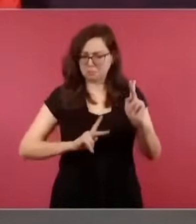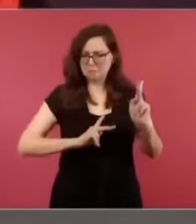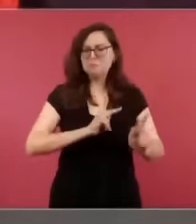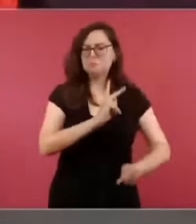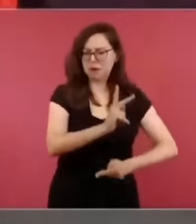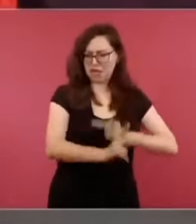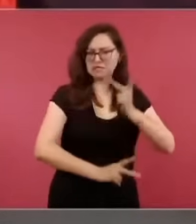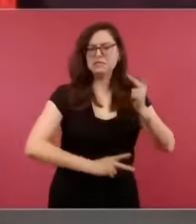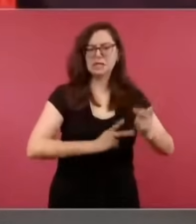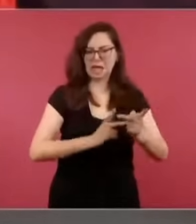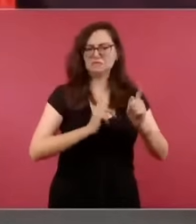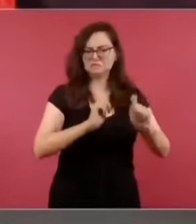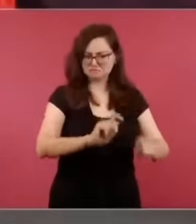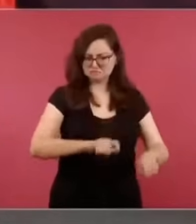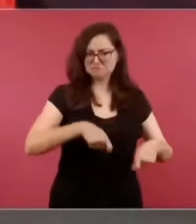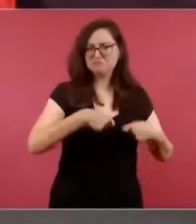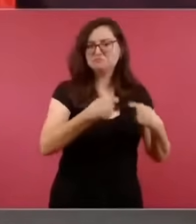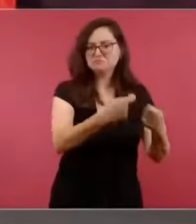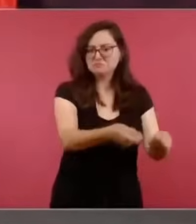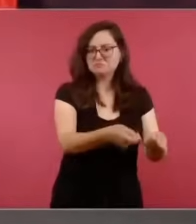intereses particulares.